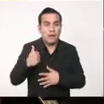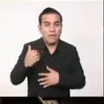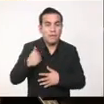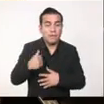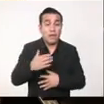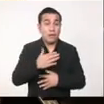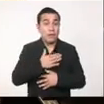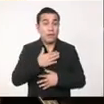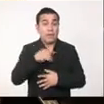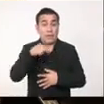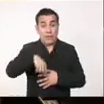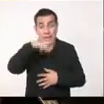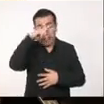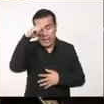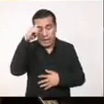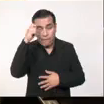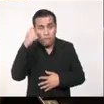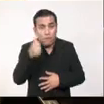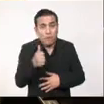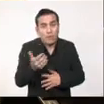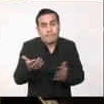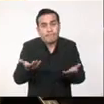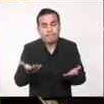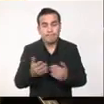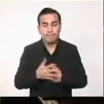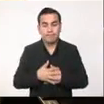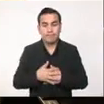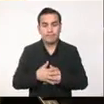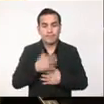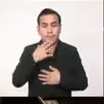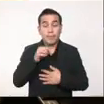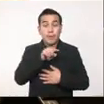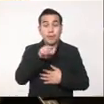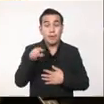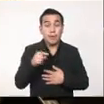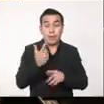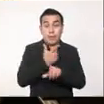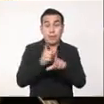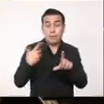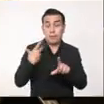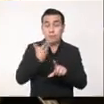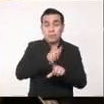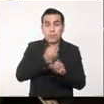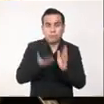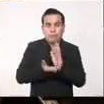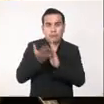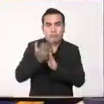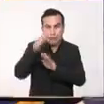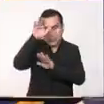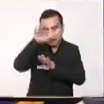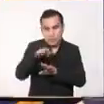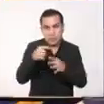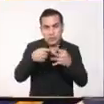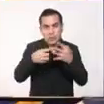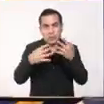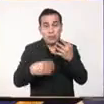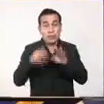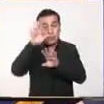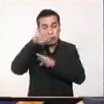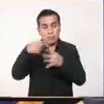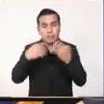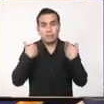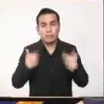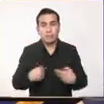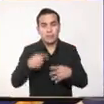no tienen un empleo digno aquí o la posibilidad de conseguir un empleo. Pero si ustedes nos dejan que nosotros nos desarrollemos, claro, respetando la ley, respetando los derechos